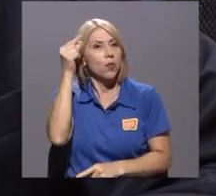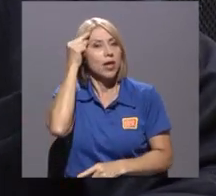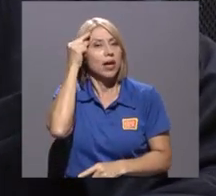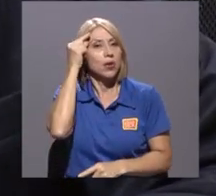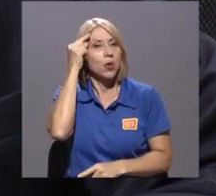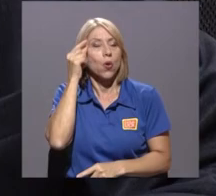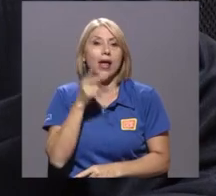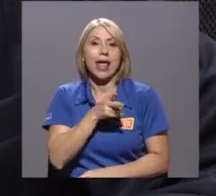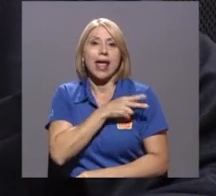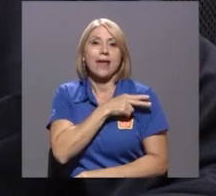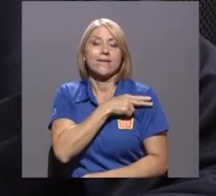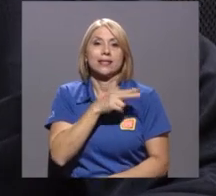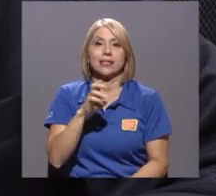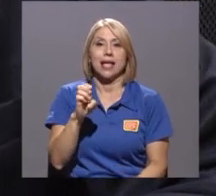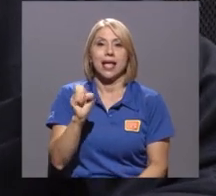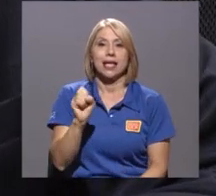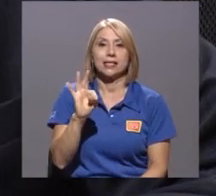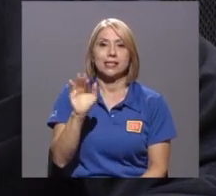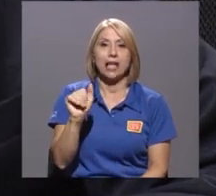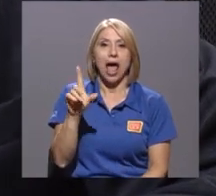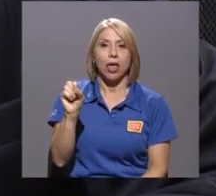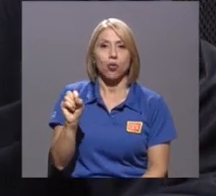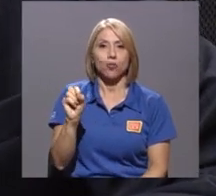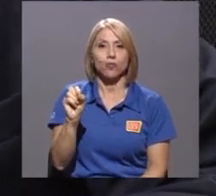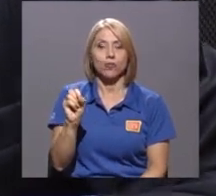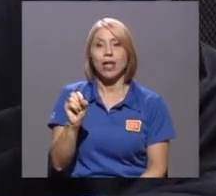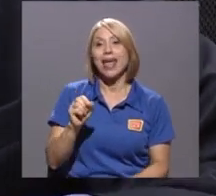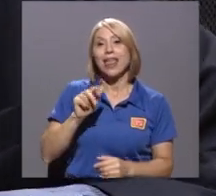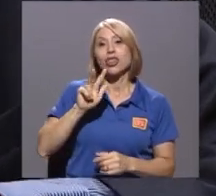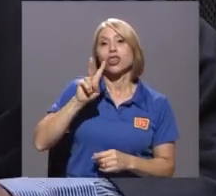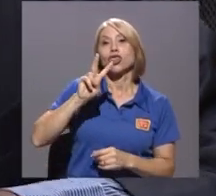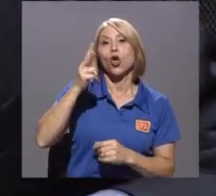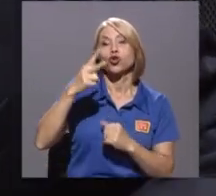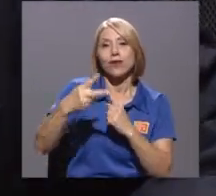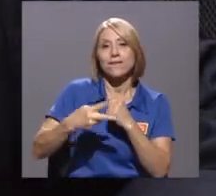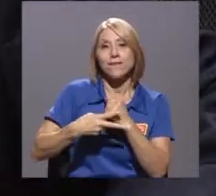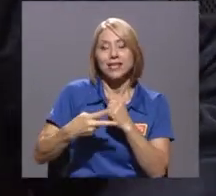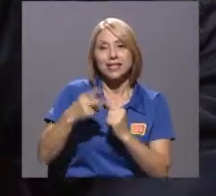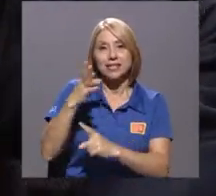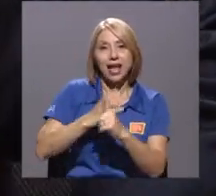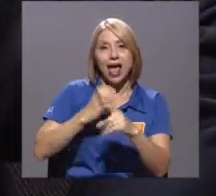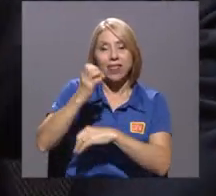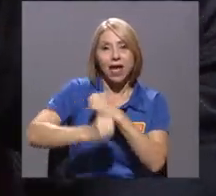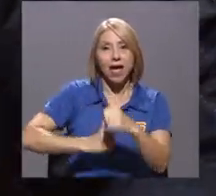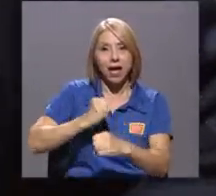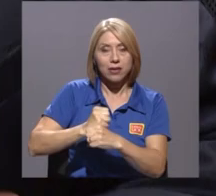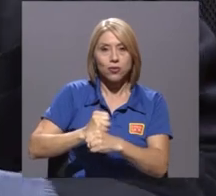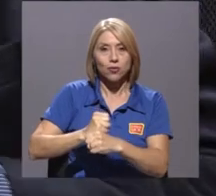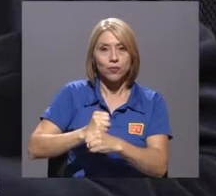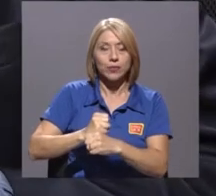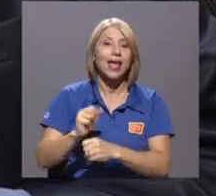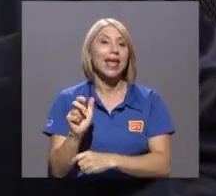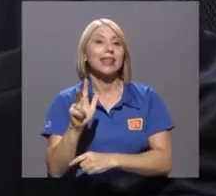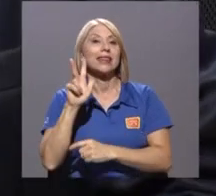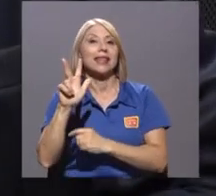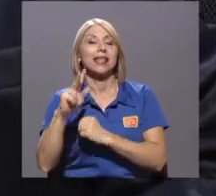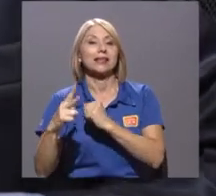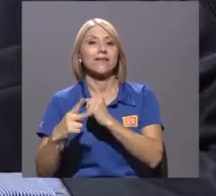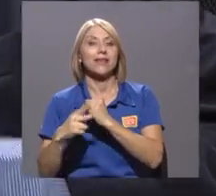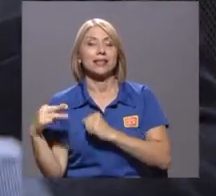estado dos veces cada año seis veces por los ministros de